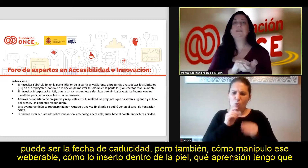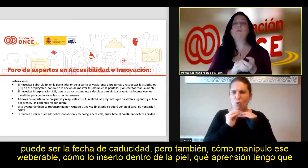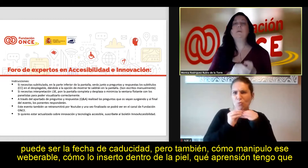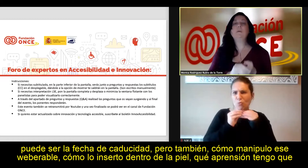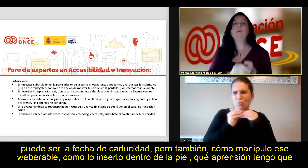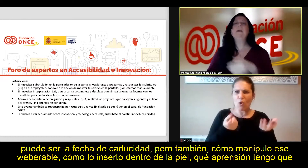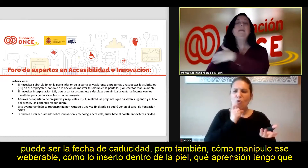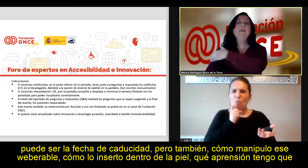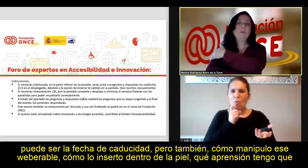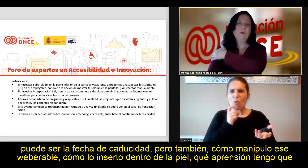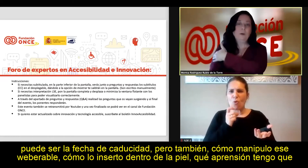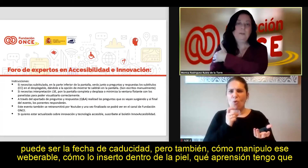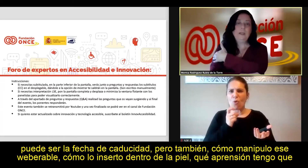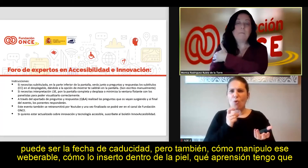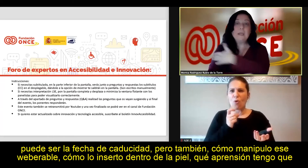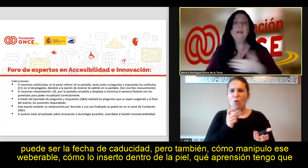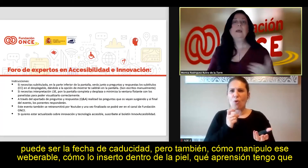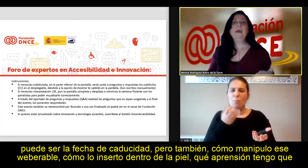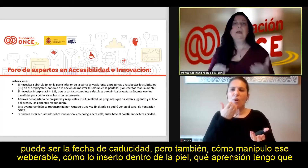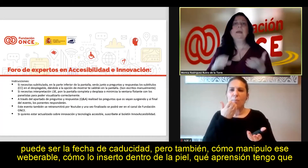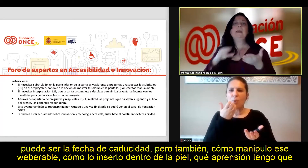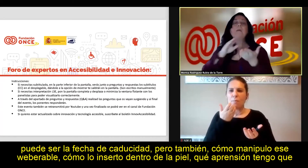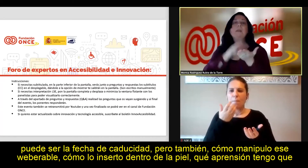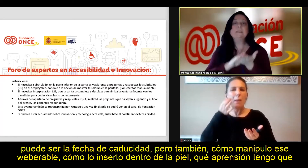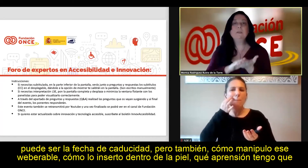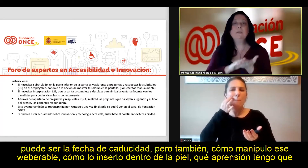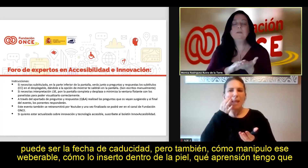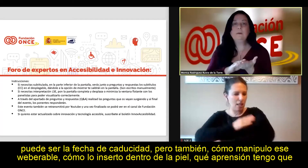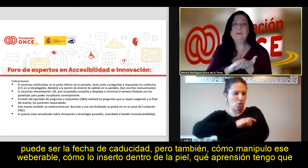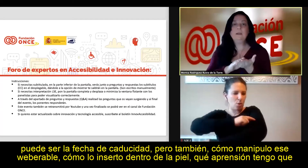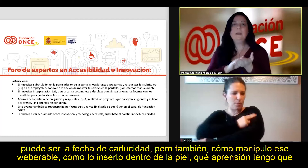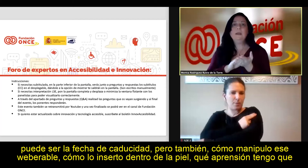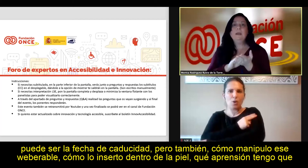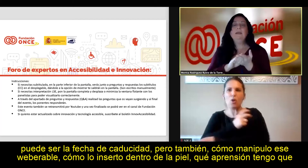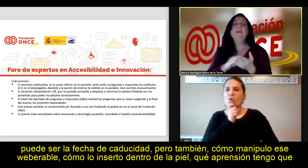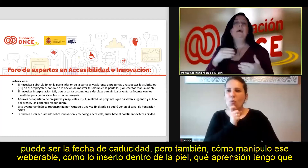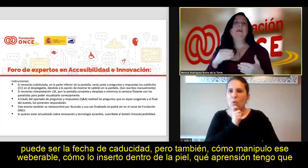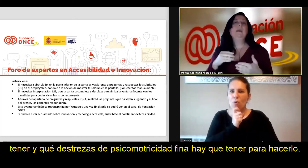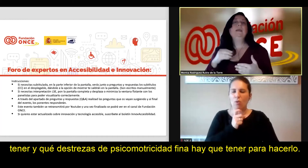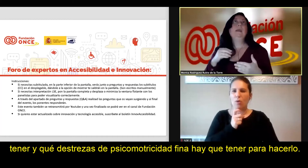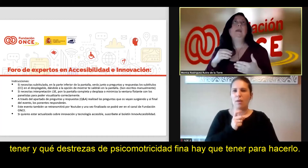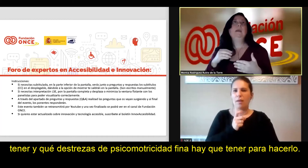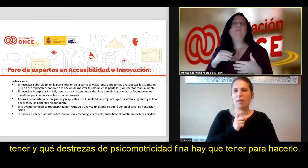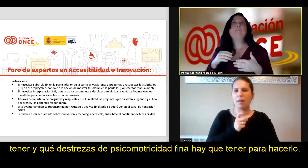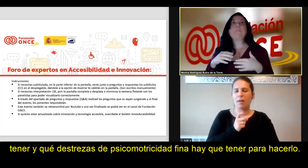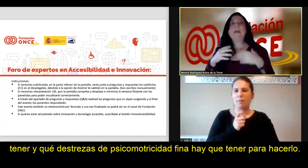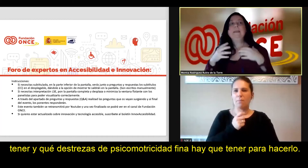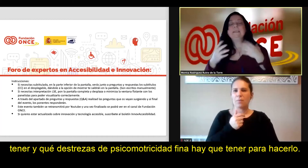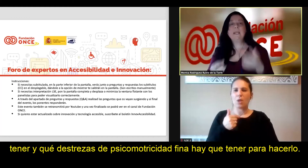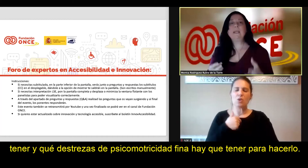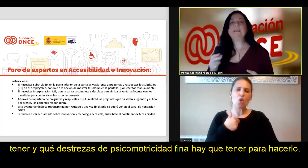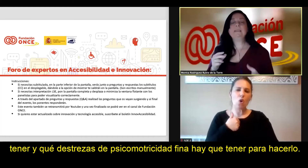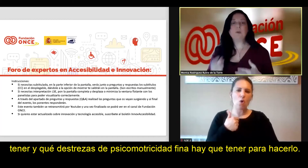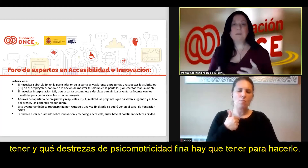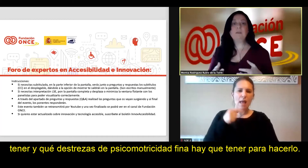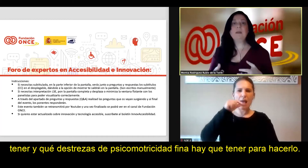ese wearable dentro de la piel, qué aprehensión tengo que tener y qué destrezas